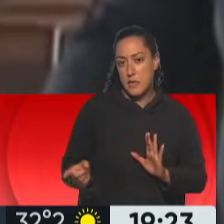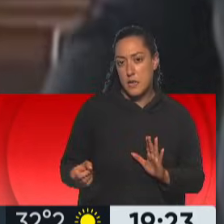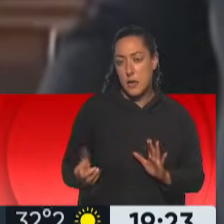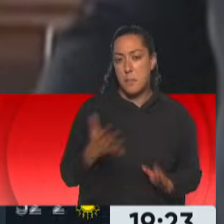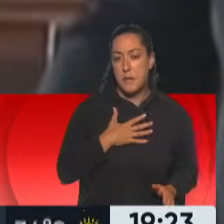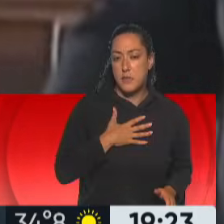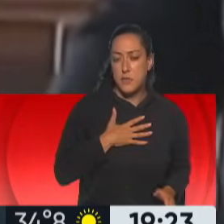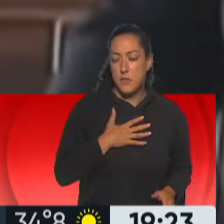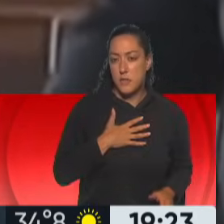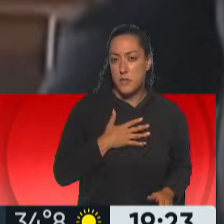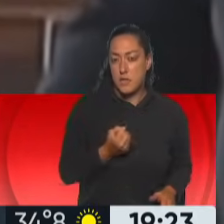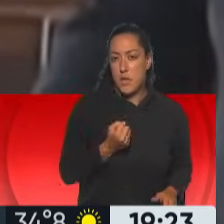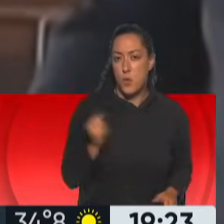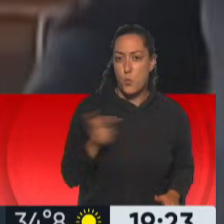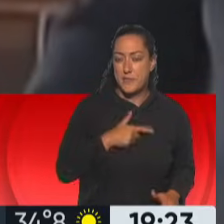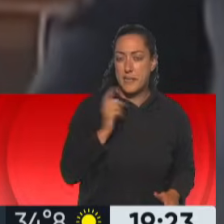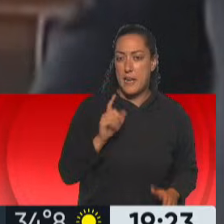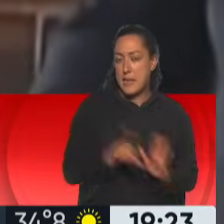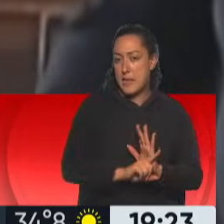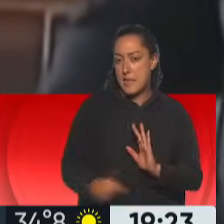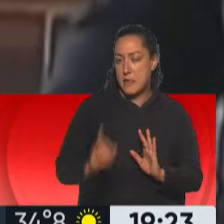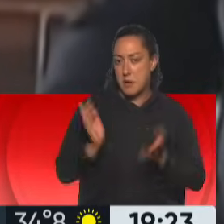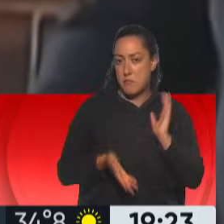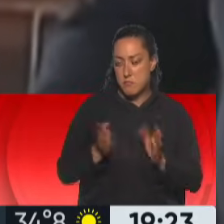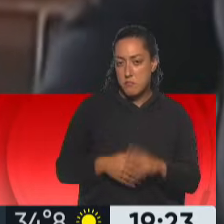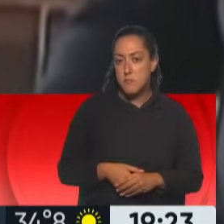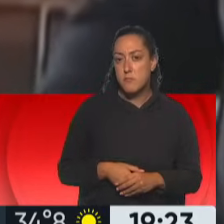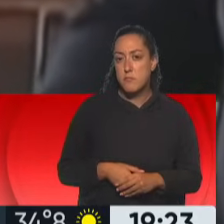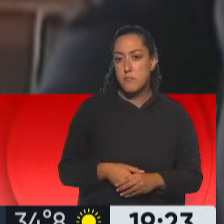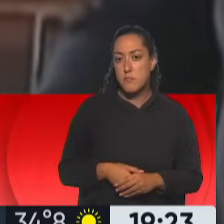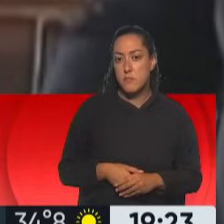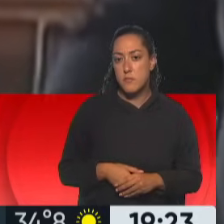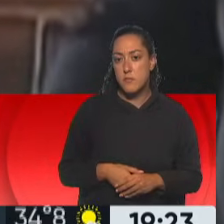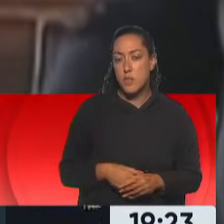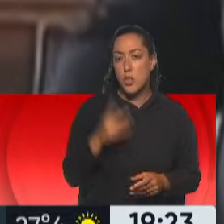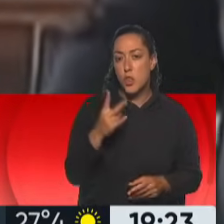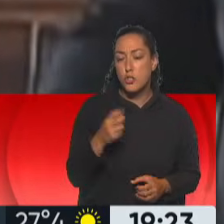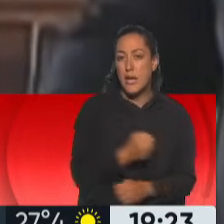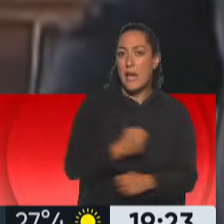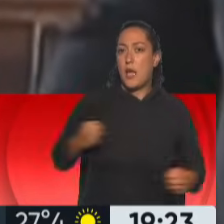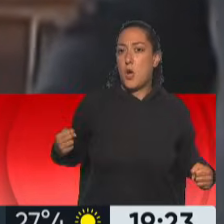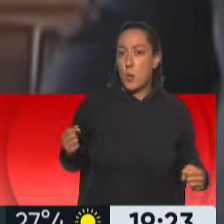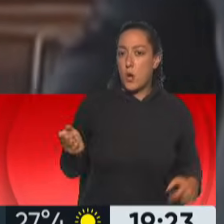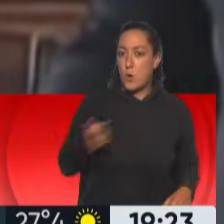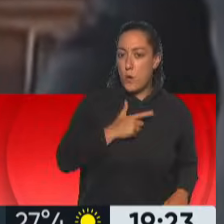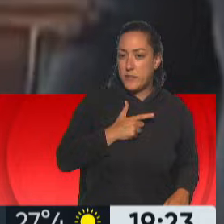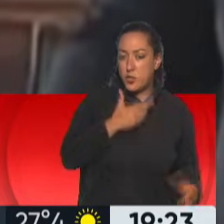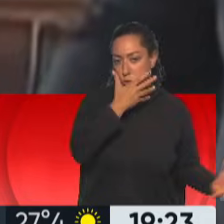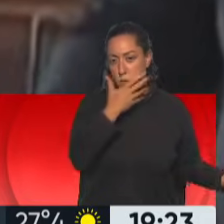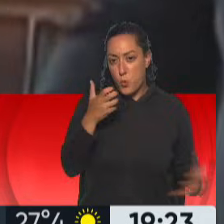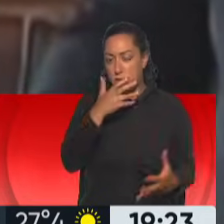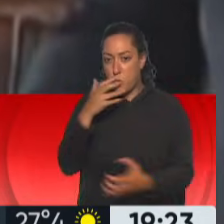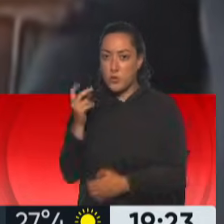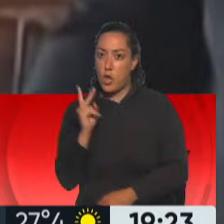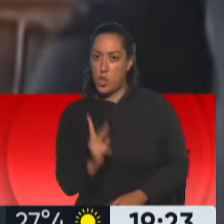patria. Vengo con dolor por el secuestro de 2 héroes que tenemos de rehenes en los